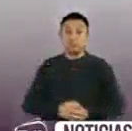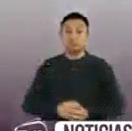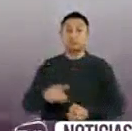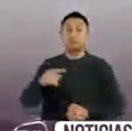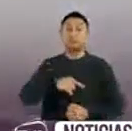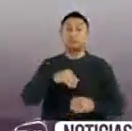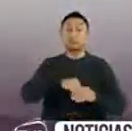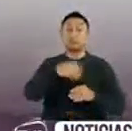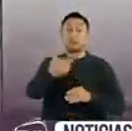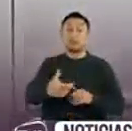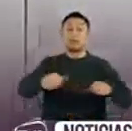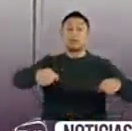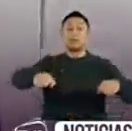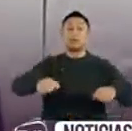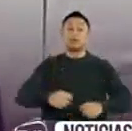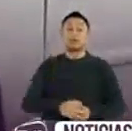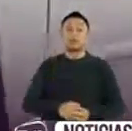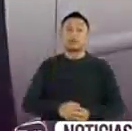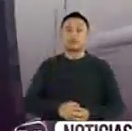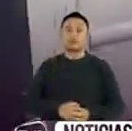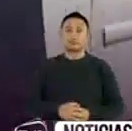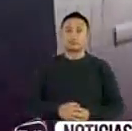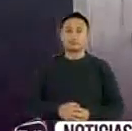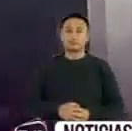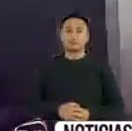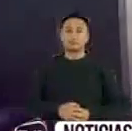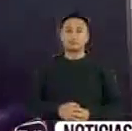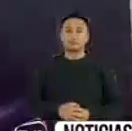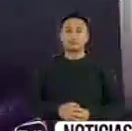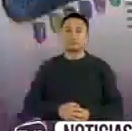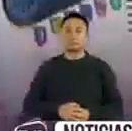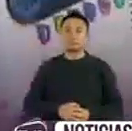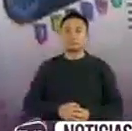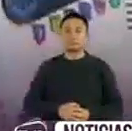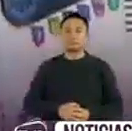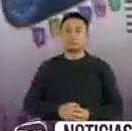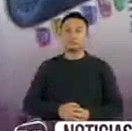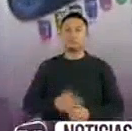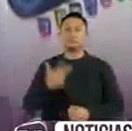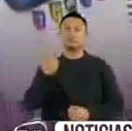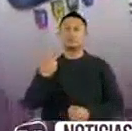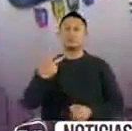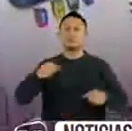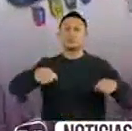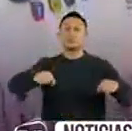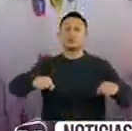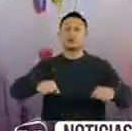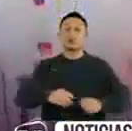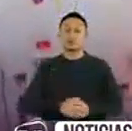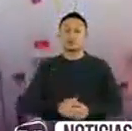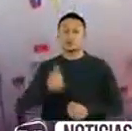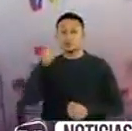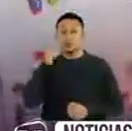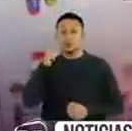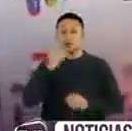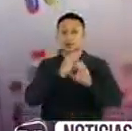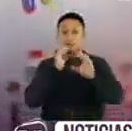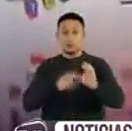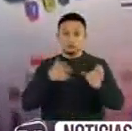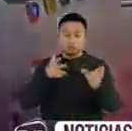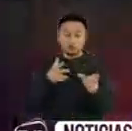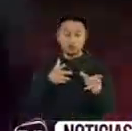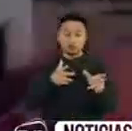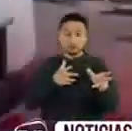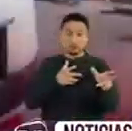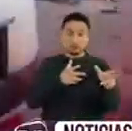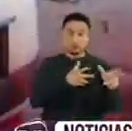unas motos, andaban ellos y ya venía persiguiéndolo de más atrás. Tres motos atrás que seguían al carro mientras estaban